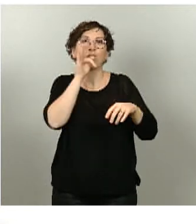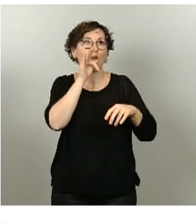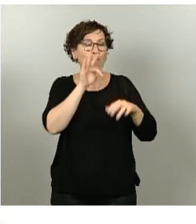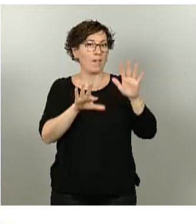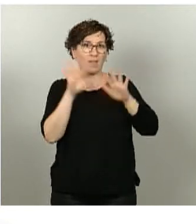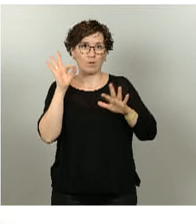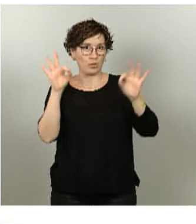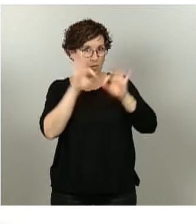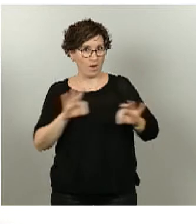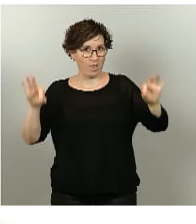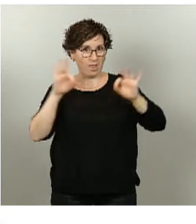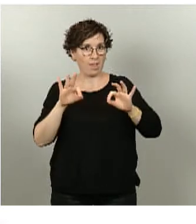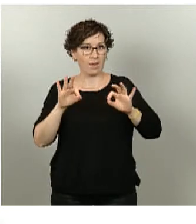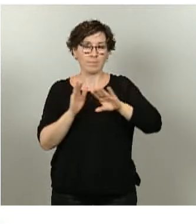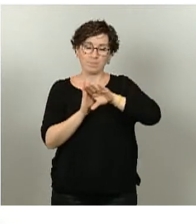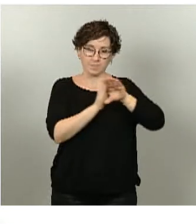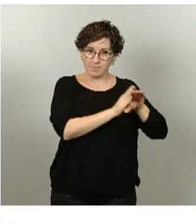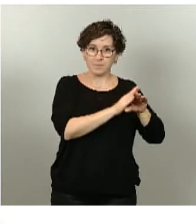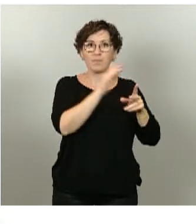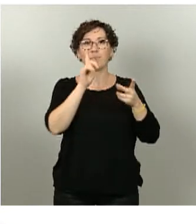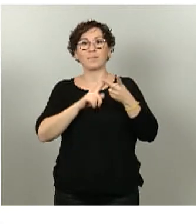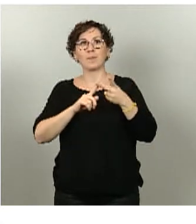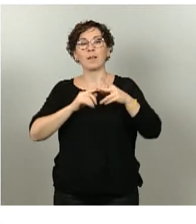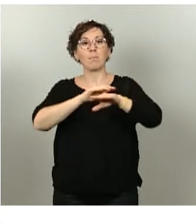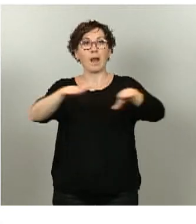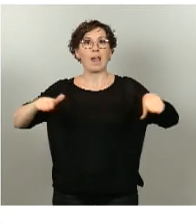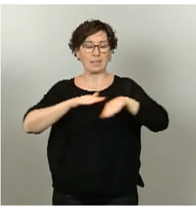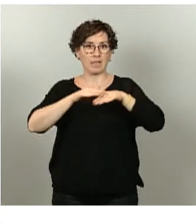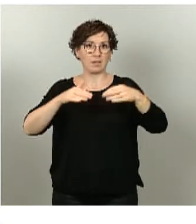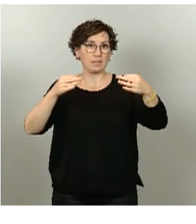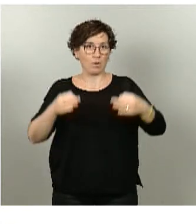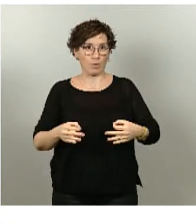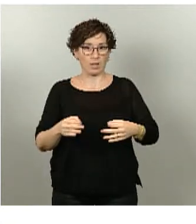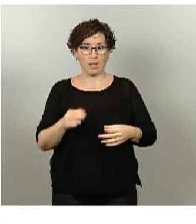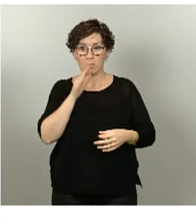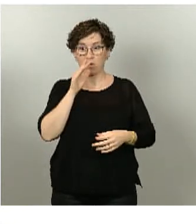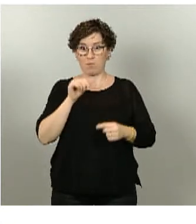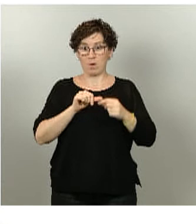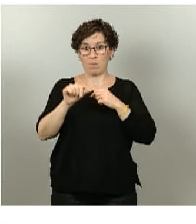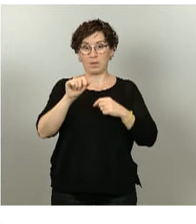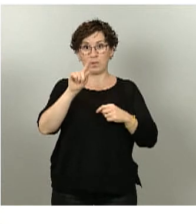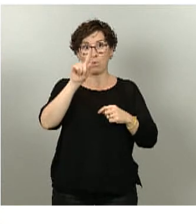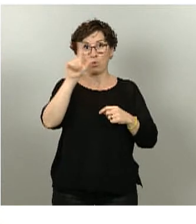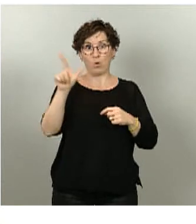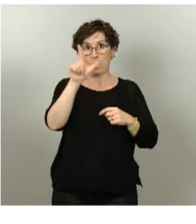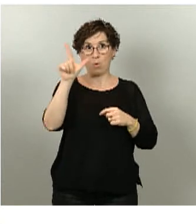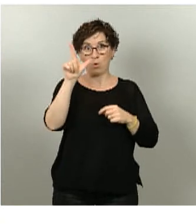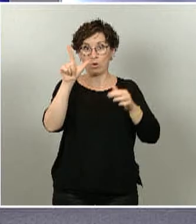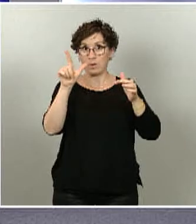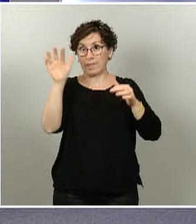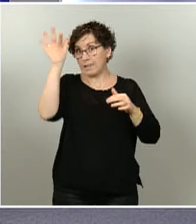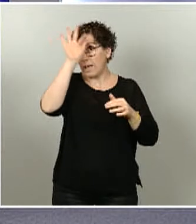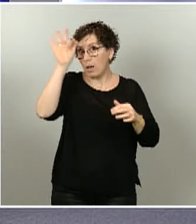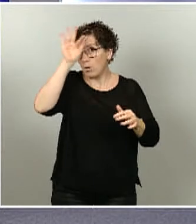parte, la seguridad de las playas. A partir del 1 de julio, supuestamente ya se podrá acceder y disfrutar de